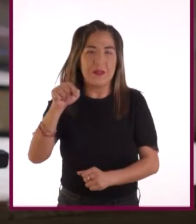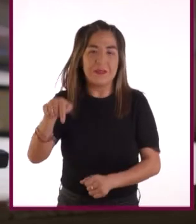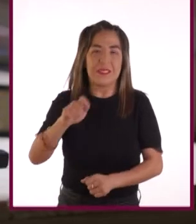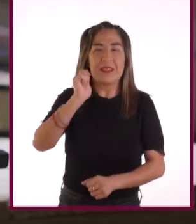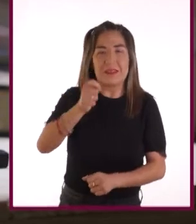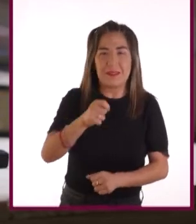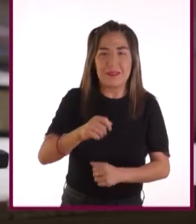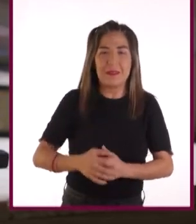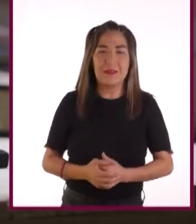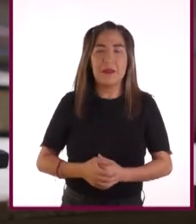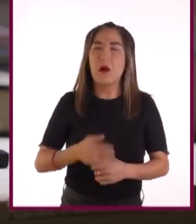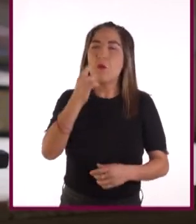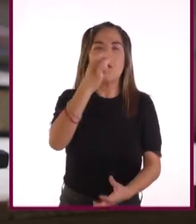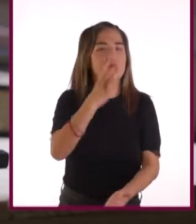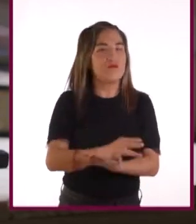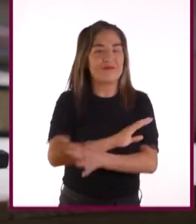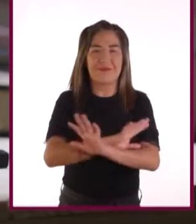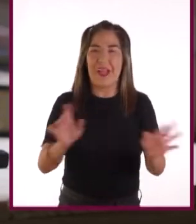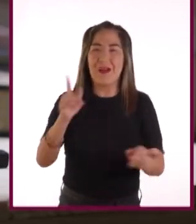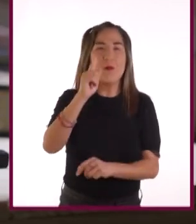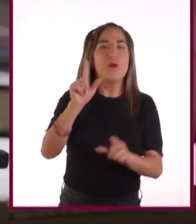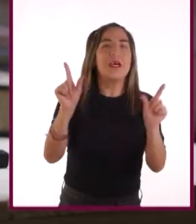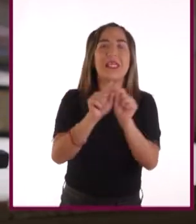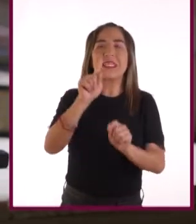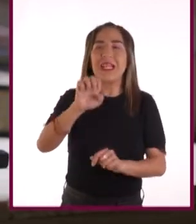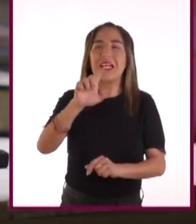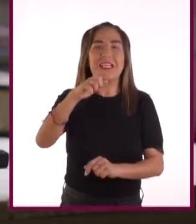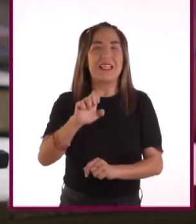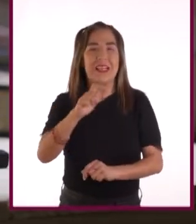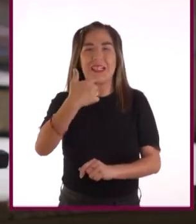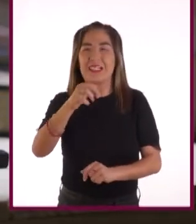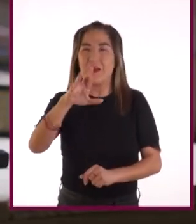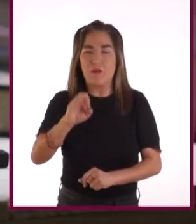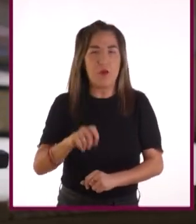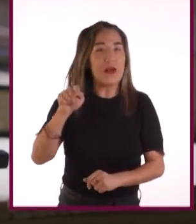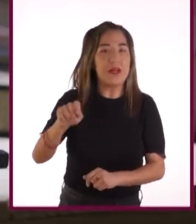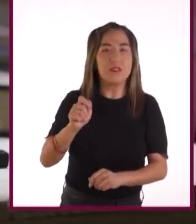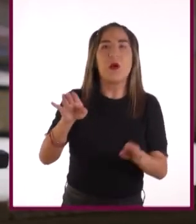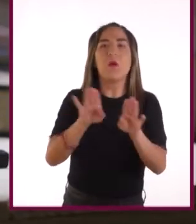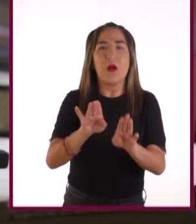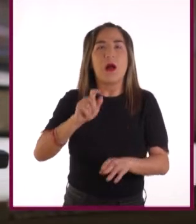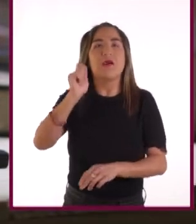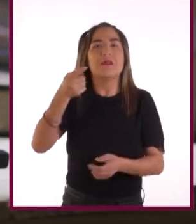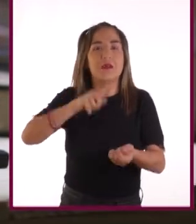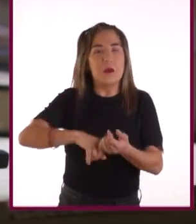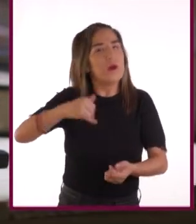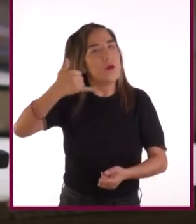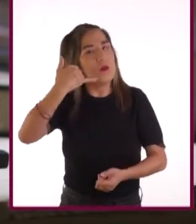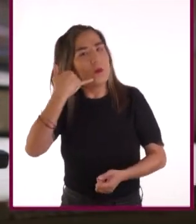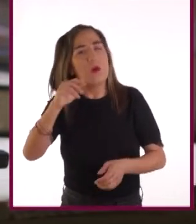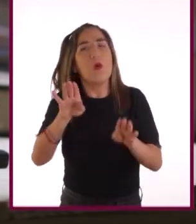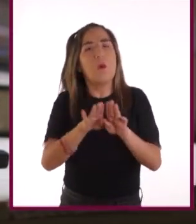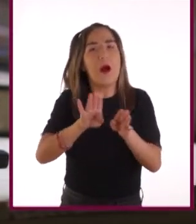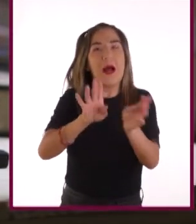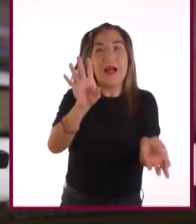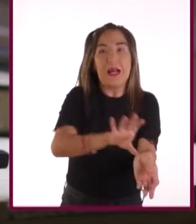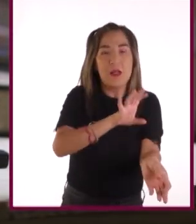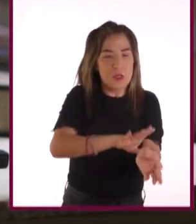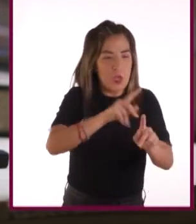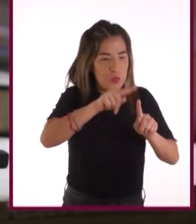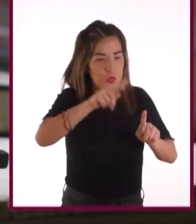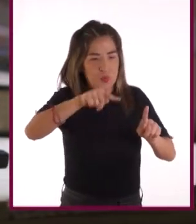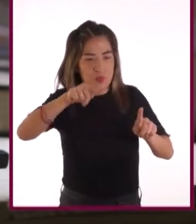actualmente conocemos nosotros como telégrafo nada más y ya se acabó, ¿no? Este hacía la transmisión de mensajes de texto mediante señales